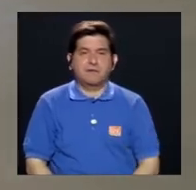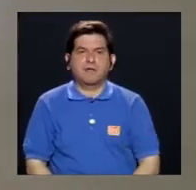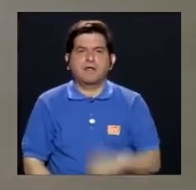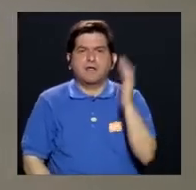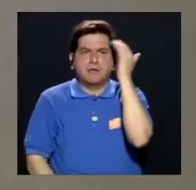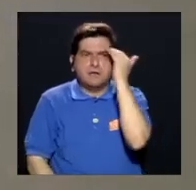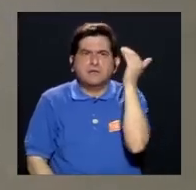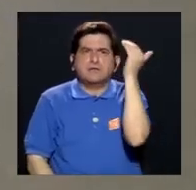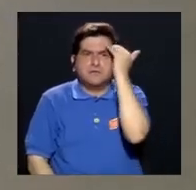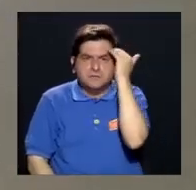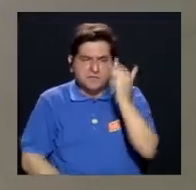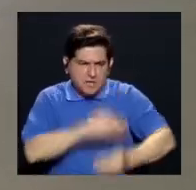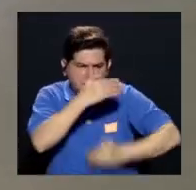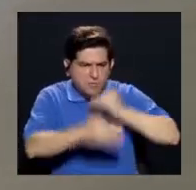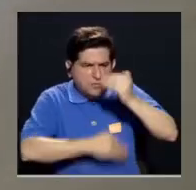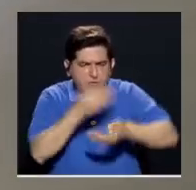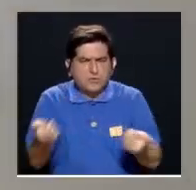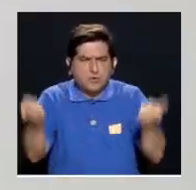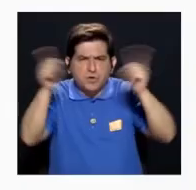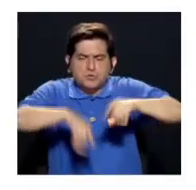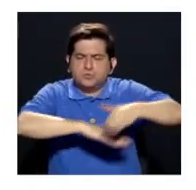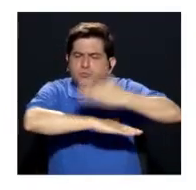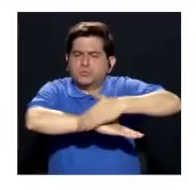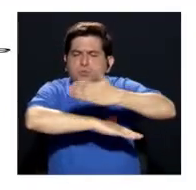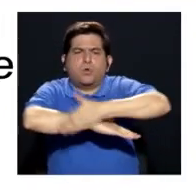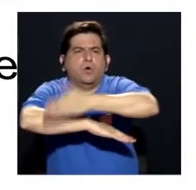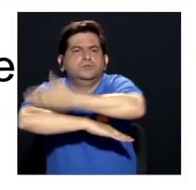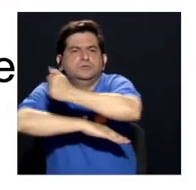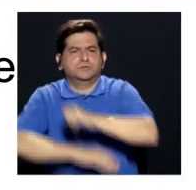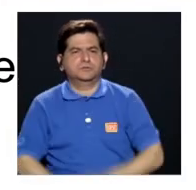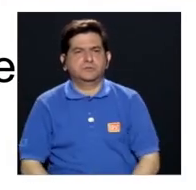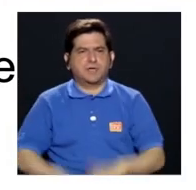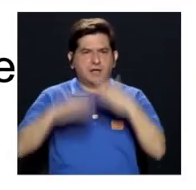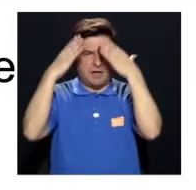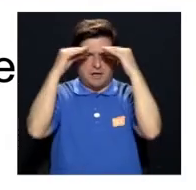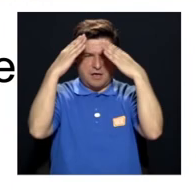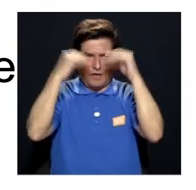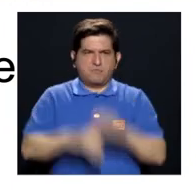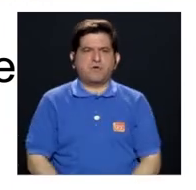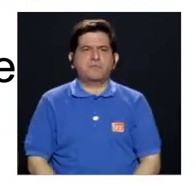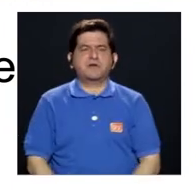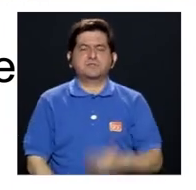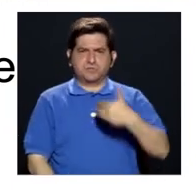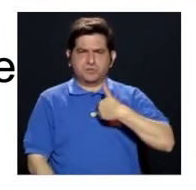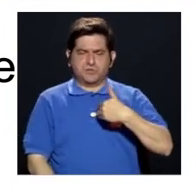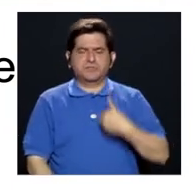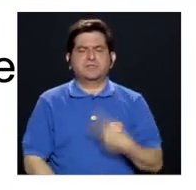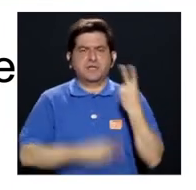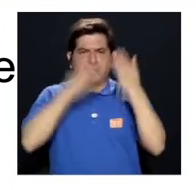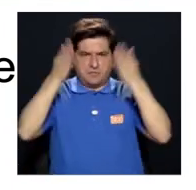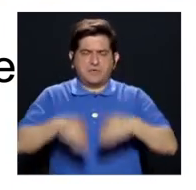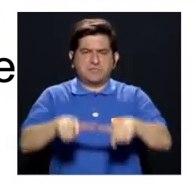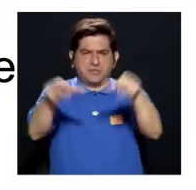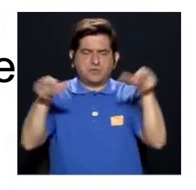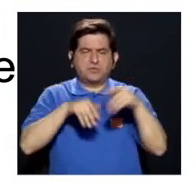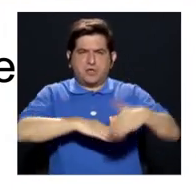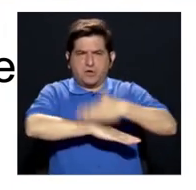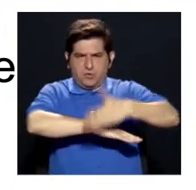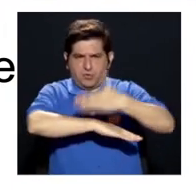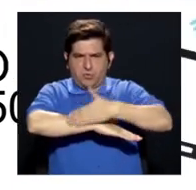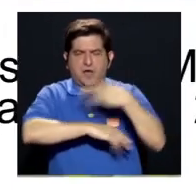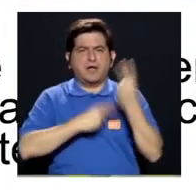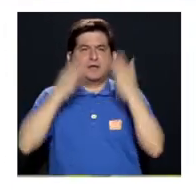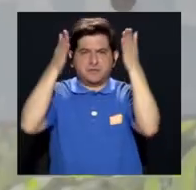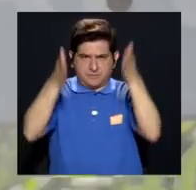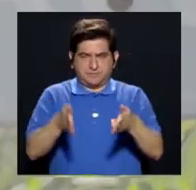se enteran de los procesos que se están dando en la costa. La información se encuentra disponible para los vecinos de las zonas costeras y